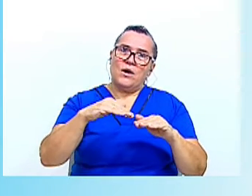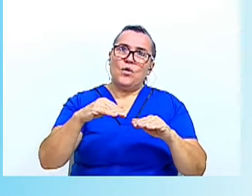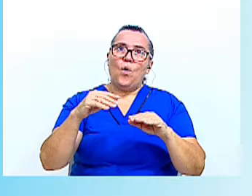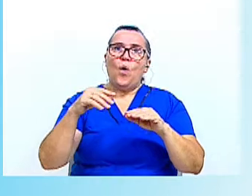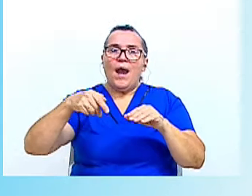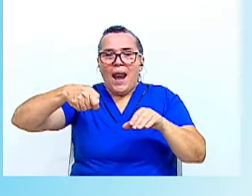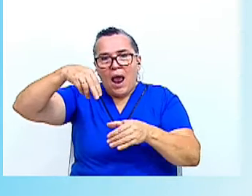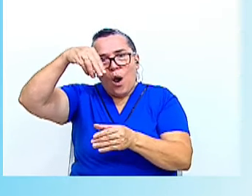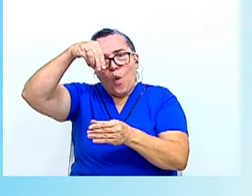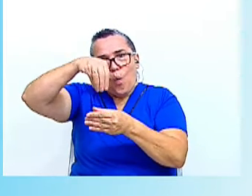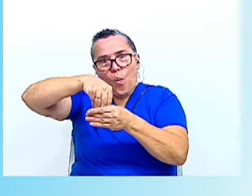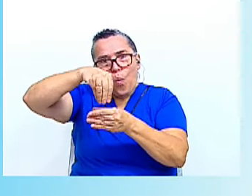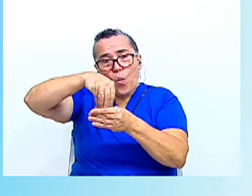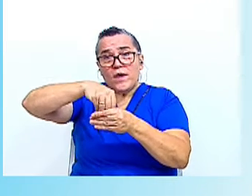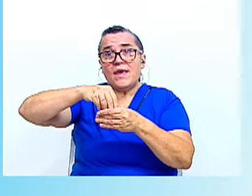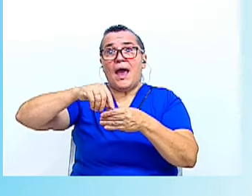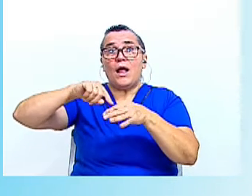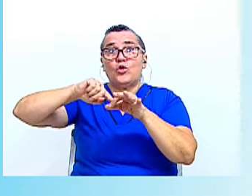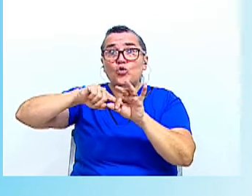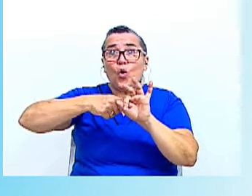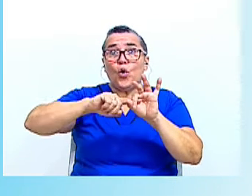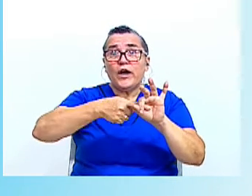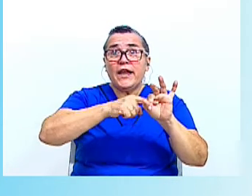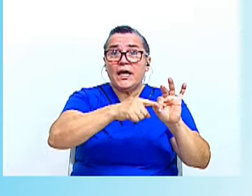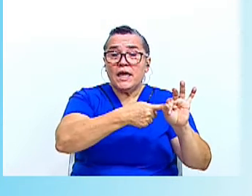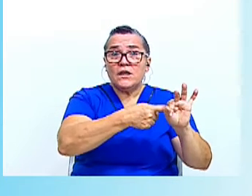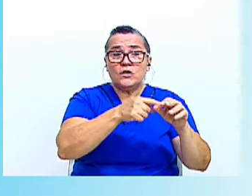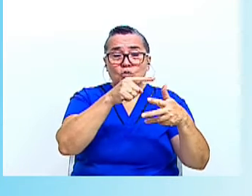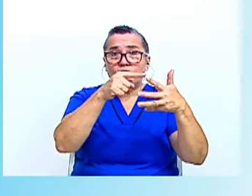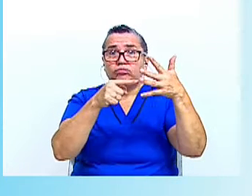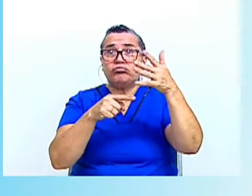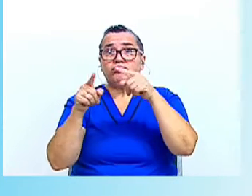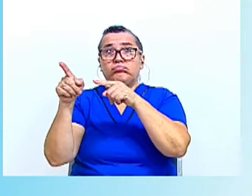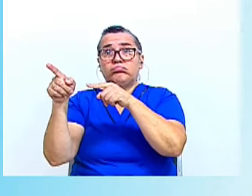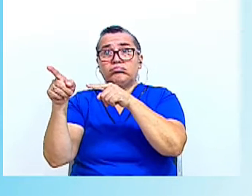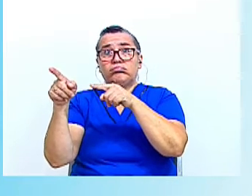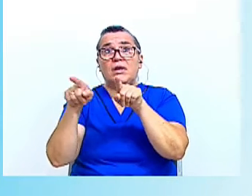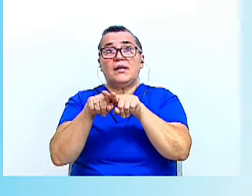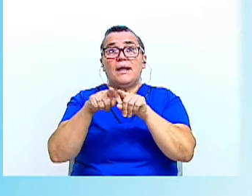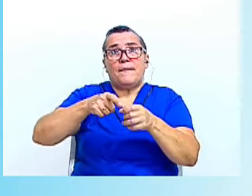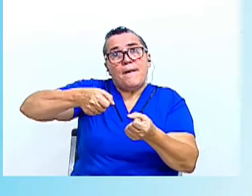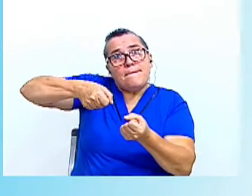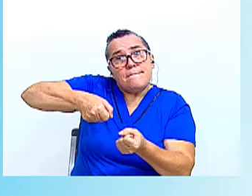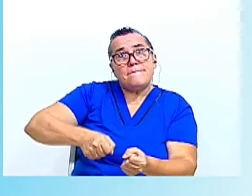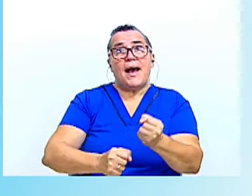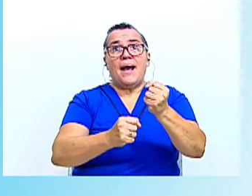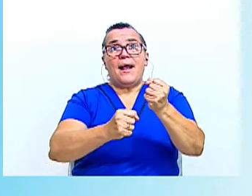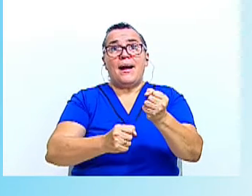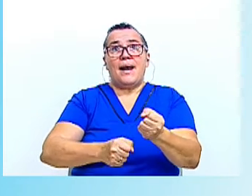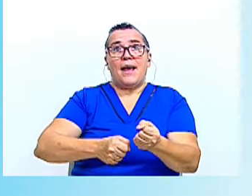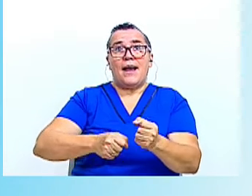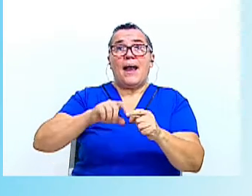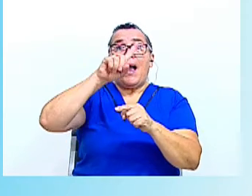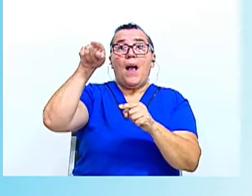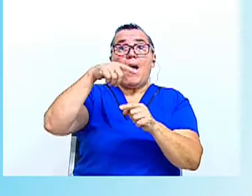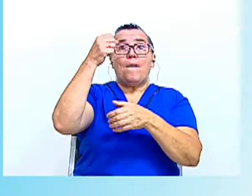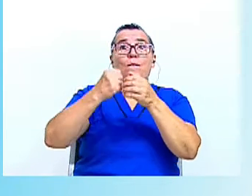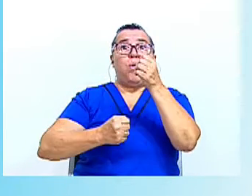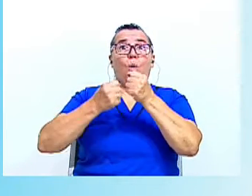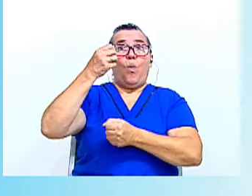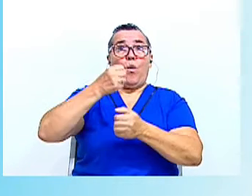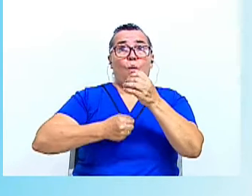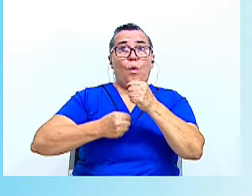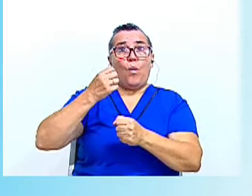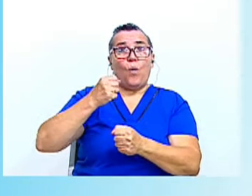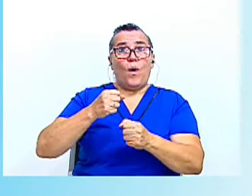cuña, el tornillo, y algunas de estas también la palanca, la polea,